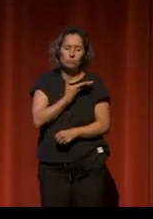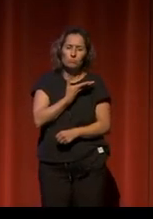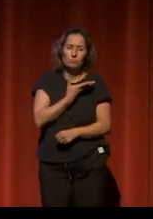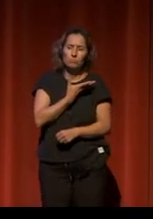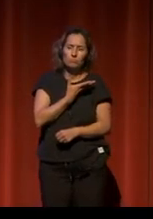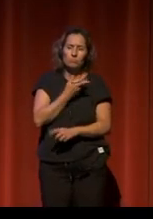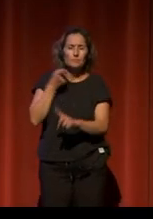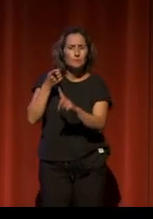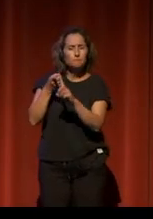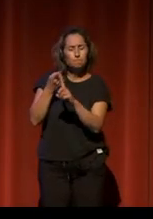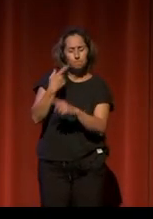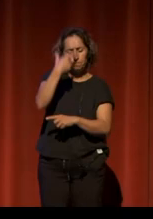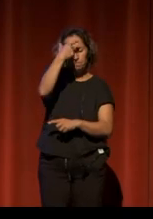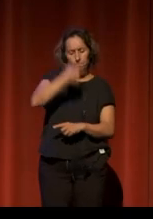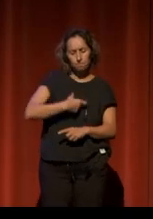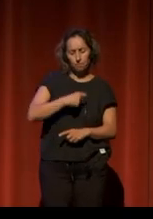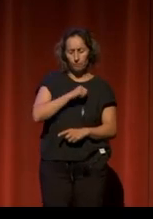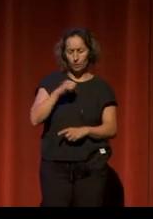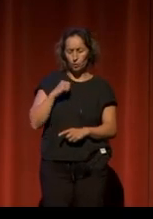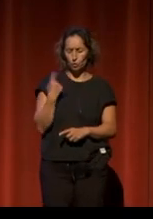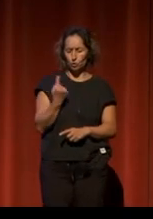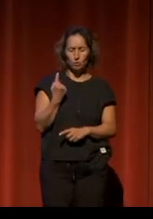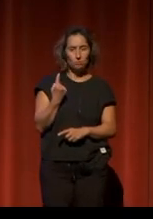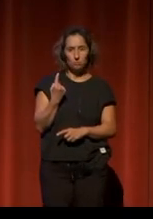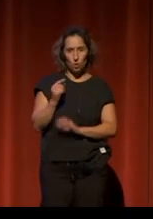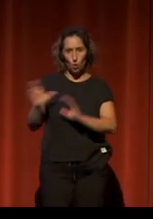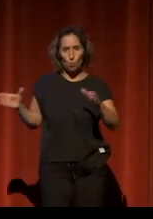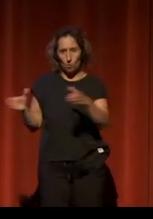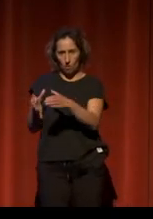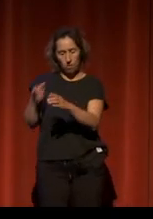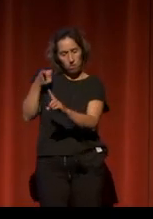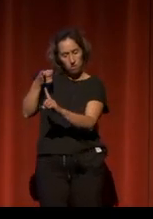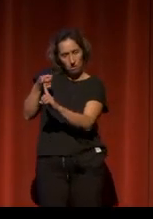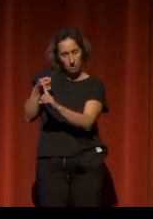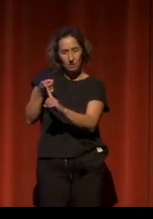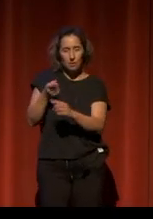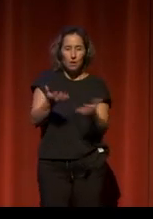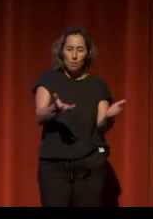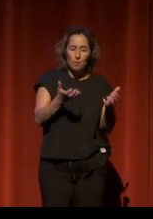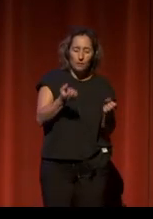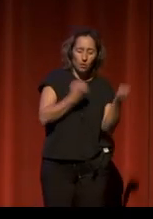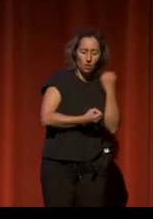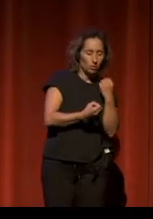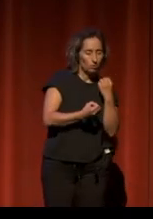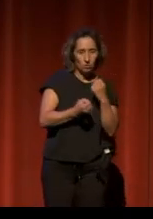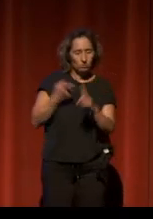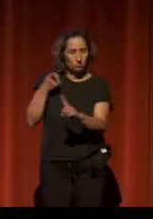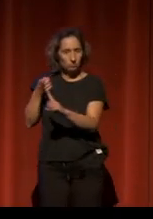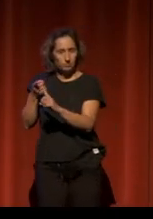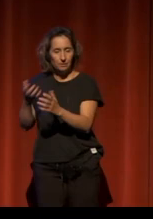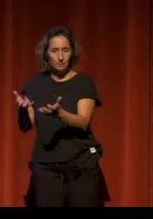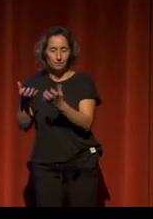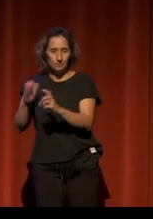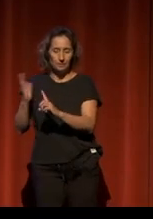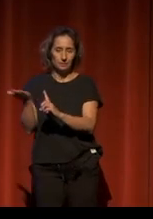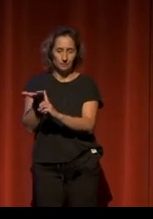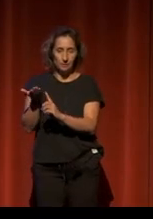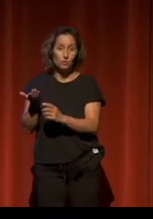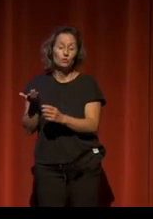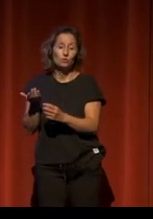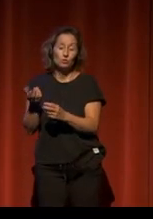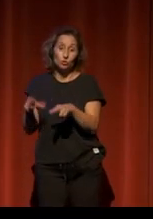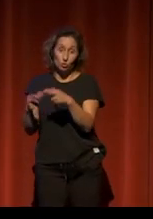sobre la idea del individuo sino la comunidad que no no se orientan al al beneficio económico sino al impacto social que eh